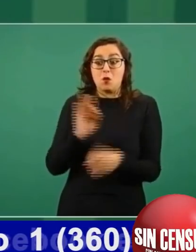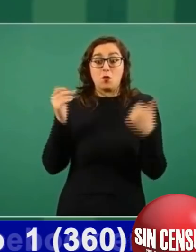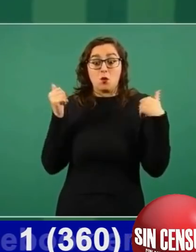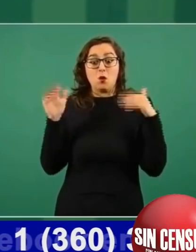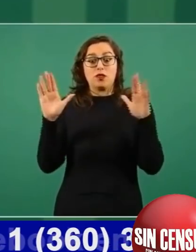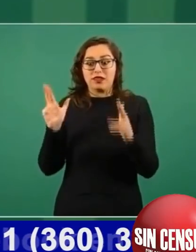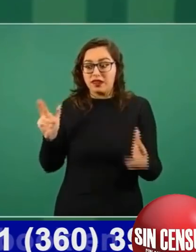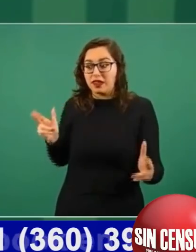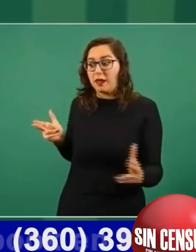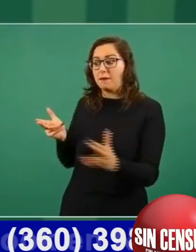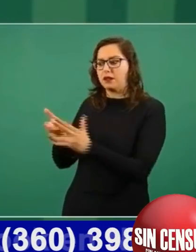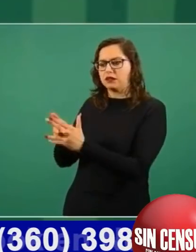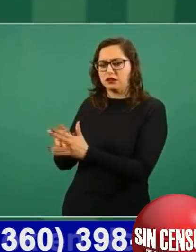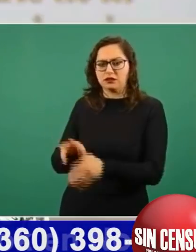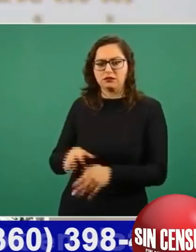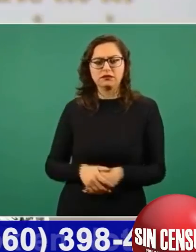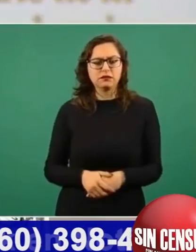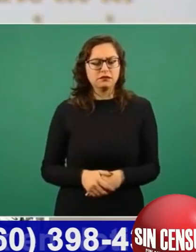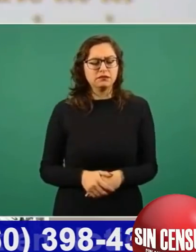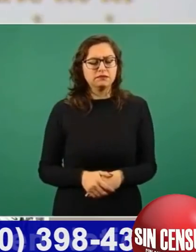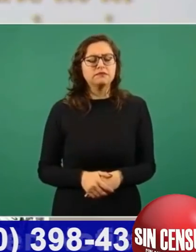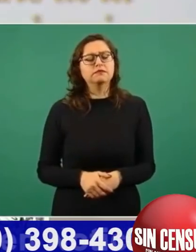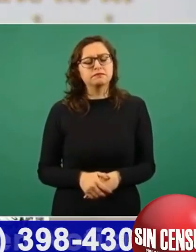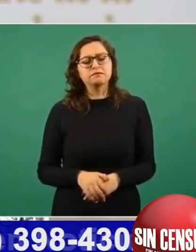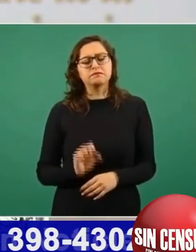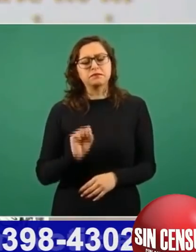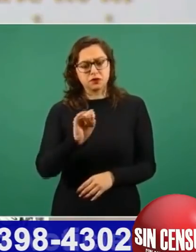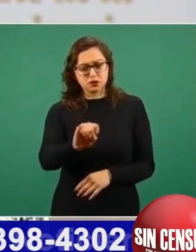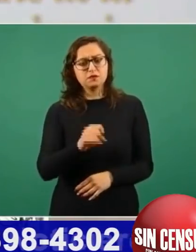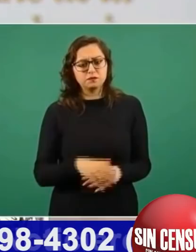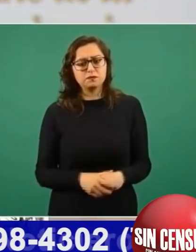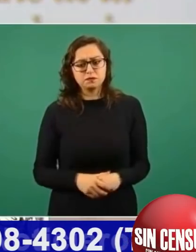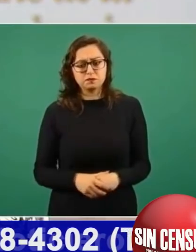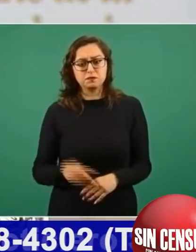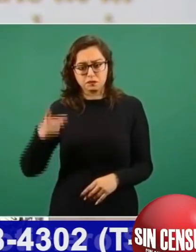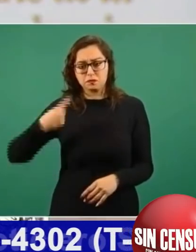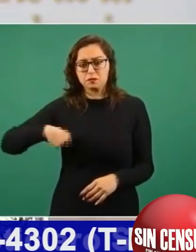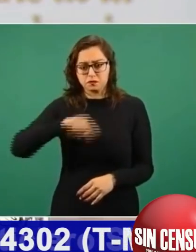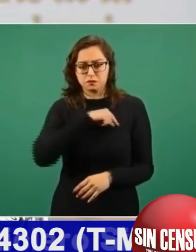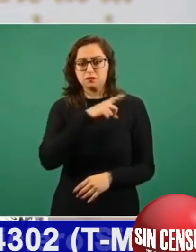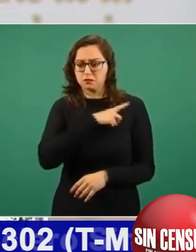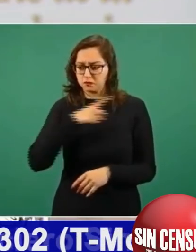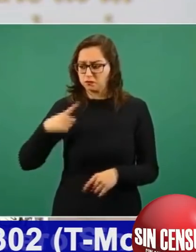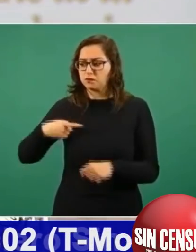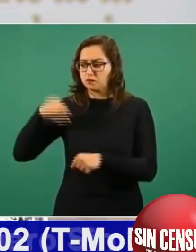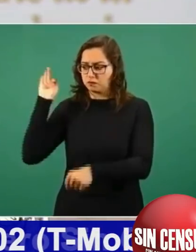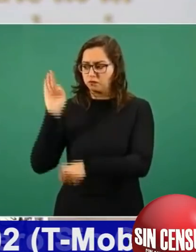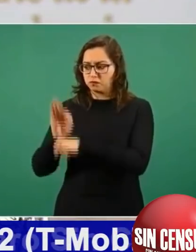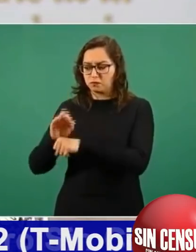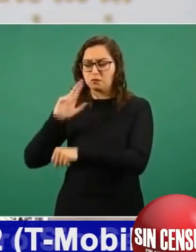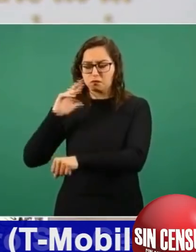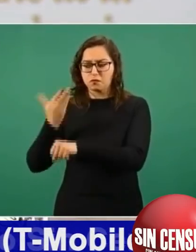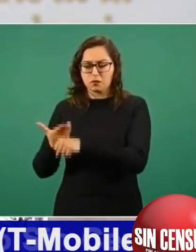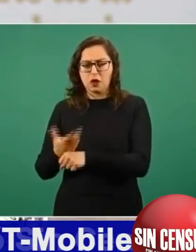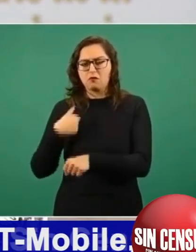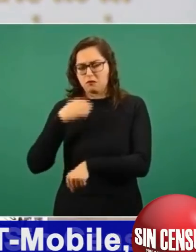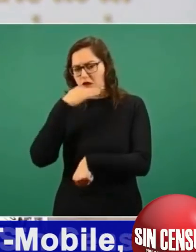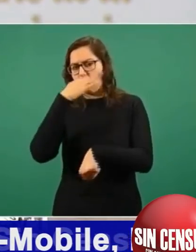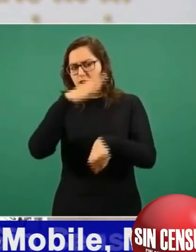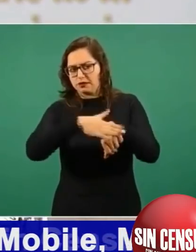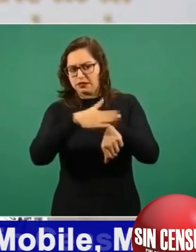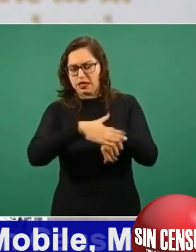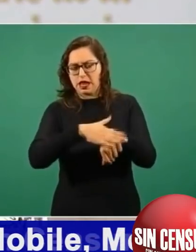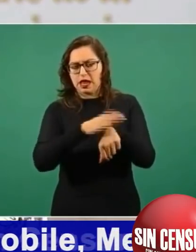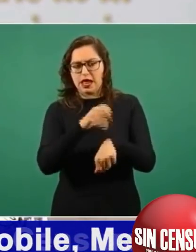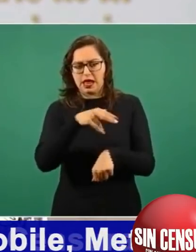hacer, es nuestra responsabilidad proteger a estas personas. Entonces es con Alejandro Encinas. Ya el